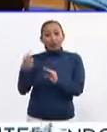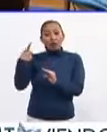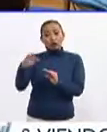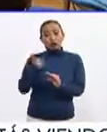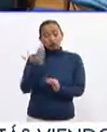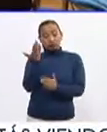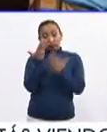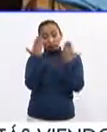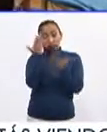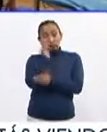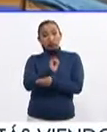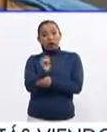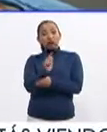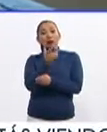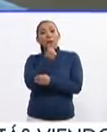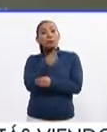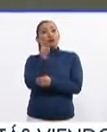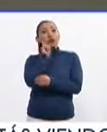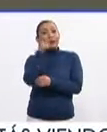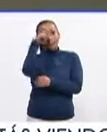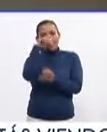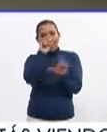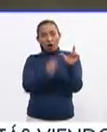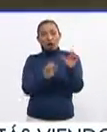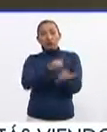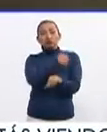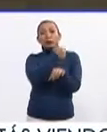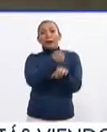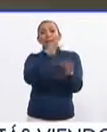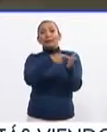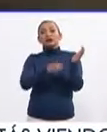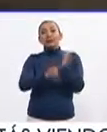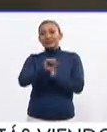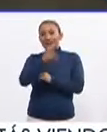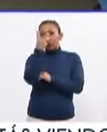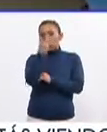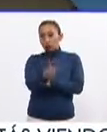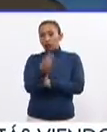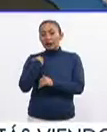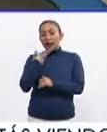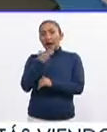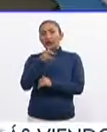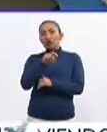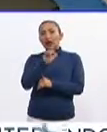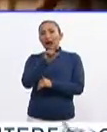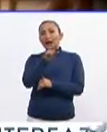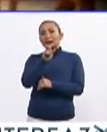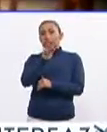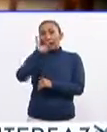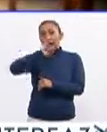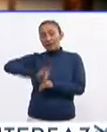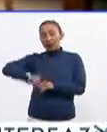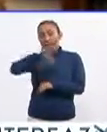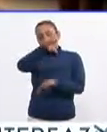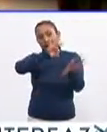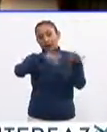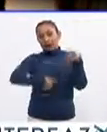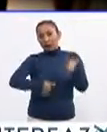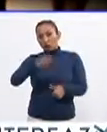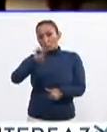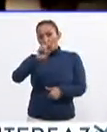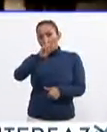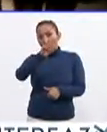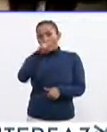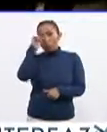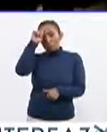su formación de actores y actrices del país. Se fundó en 1962 por Héctor Azar, jefe de la selección de teatro de la